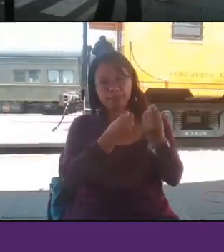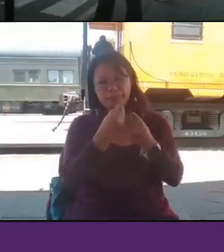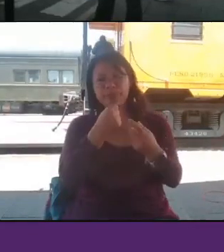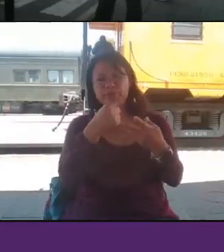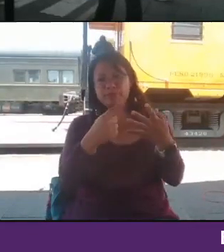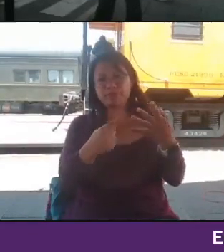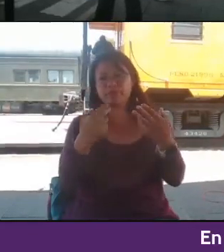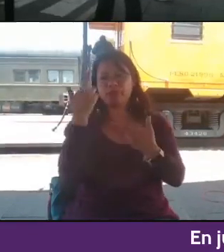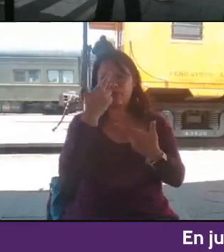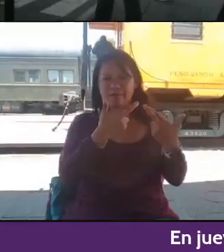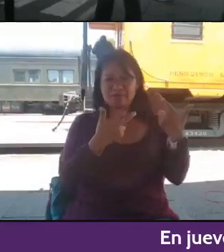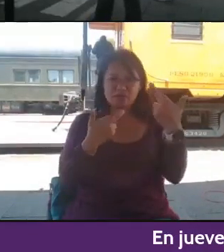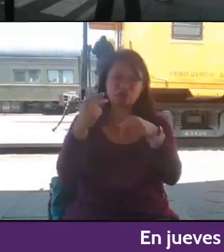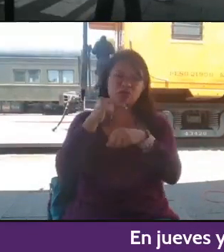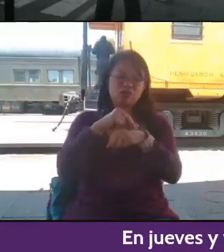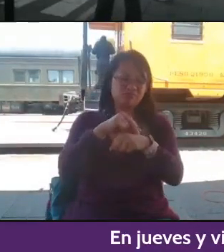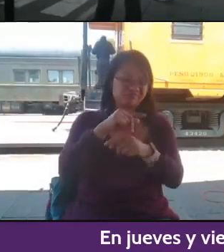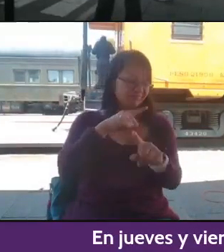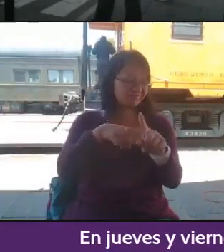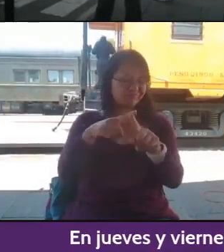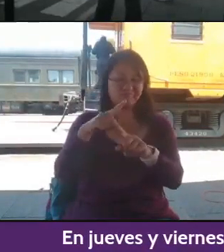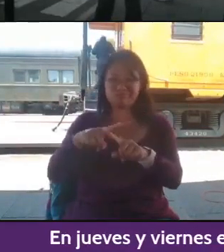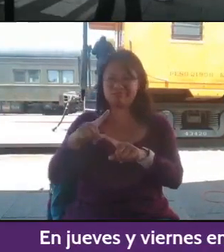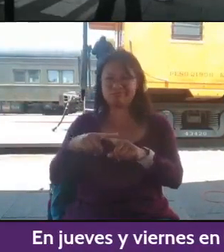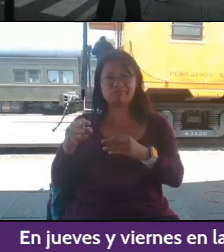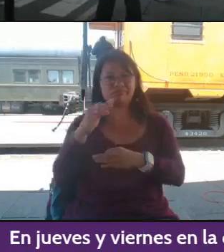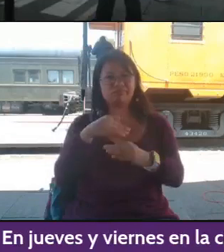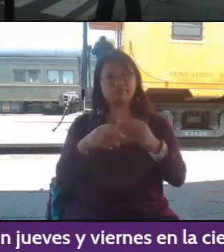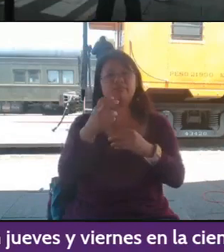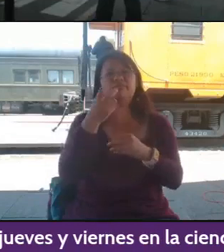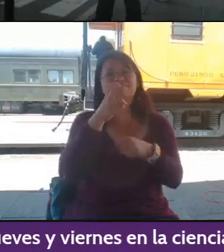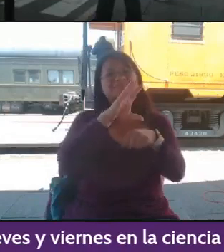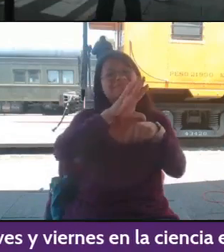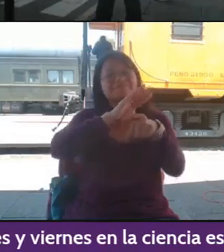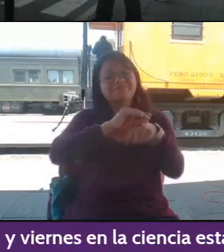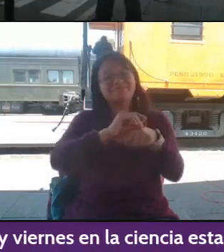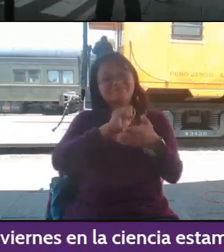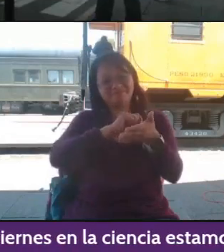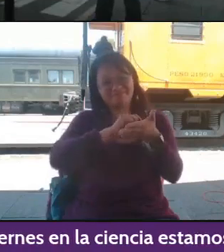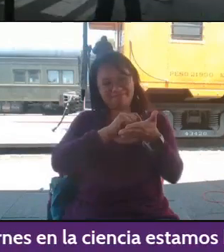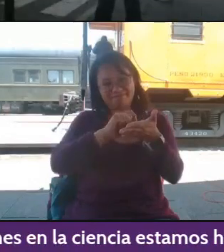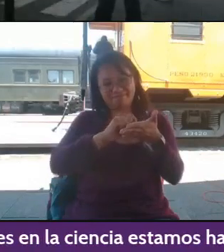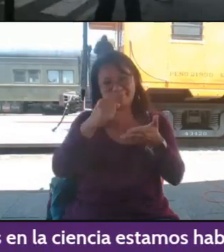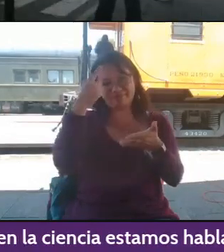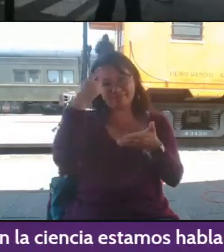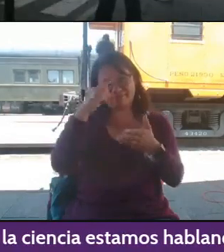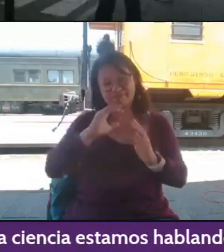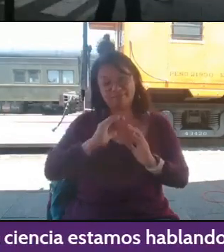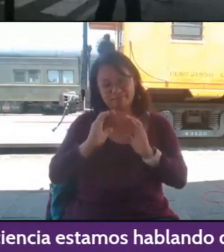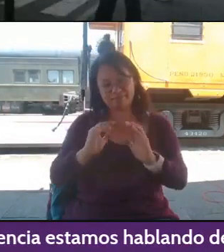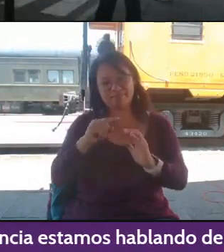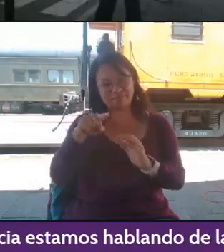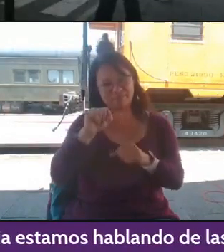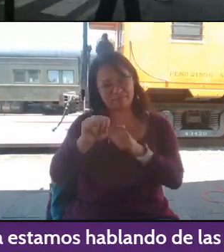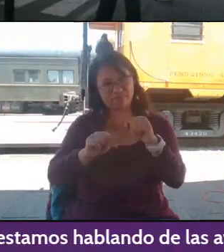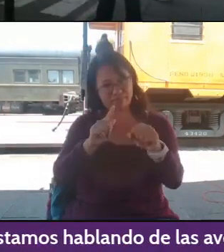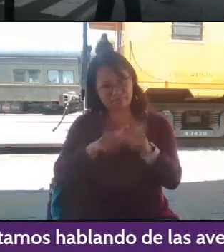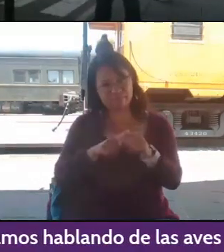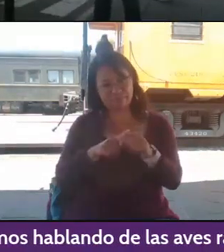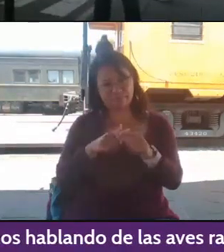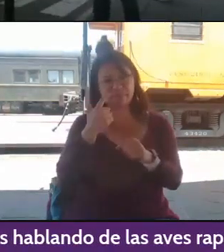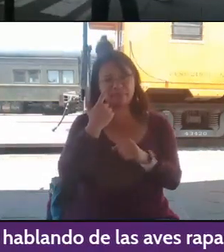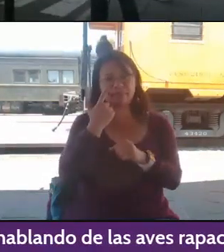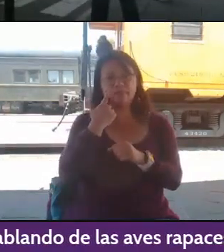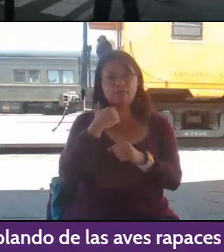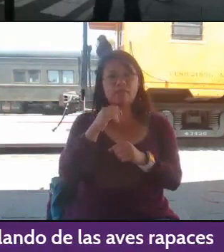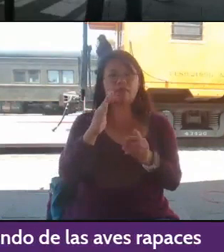dice, va, sí te doy permiso de tenerlo. Eso es lo que necesita para tener uno de estos animalitos y de vida silvestre en cautiverio, ¿sale?